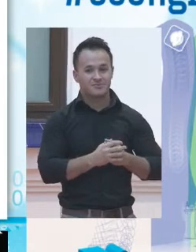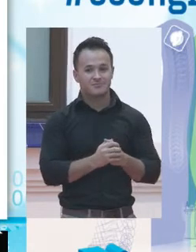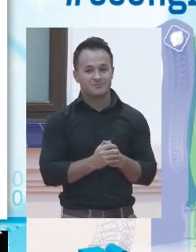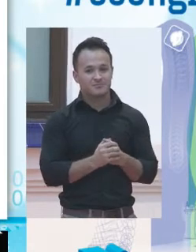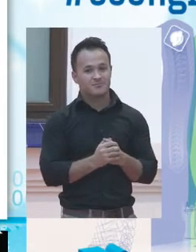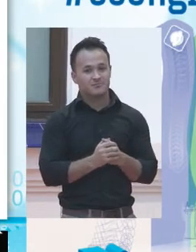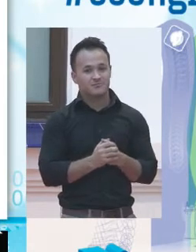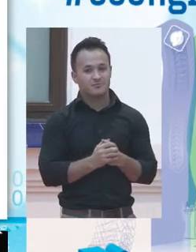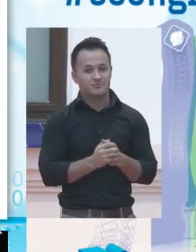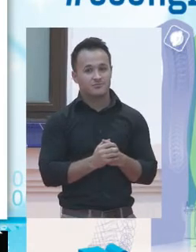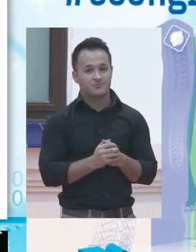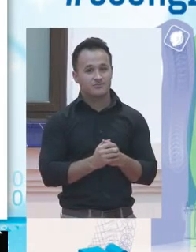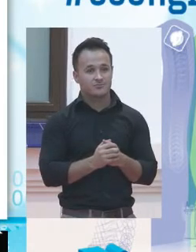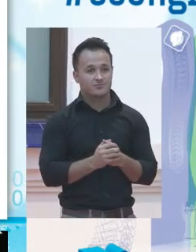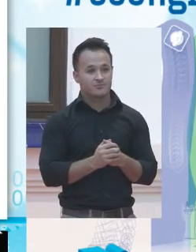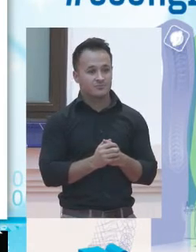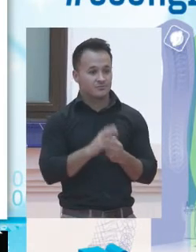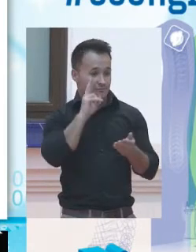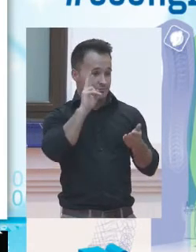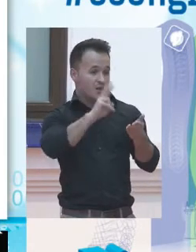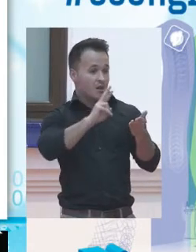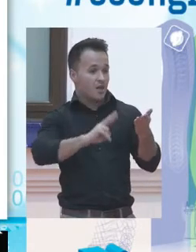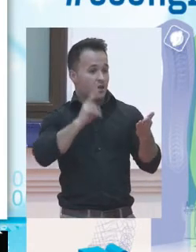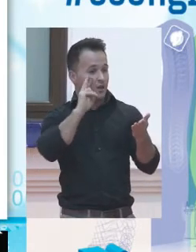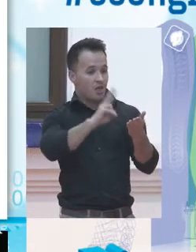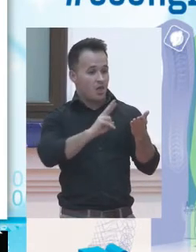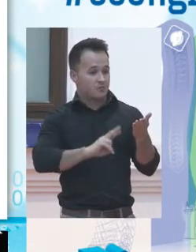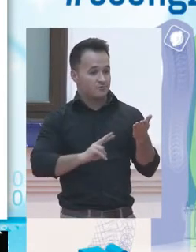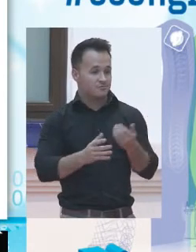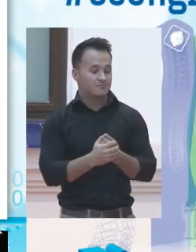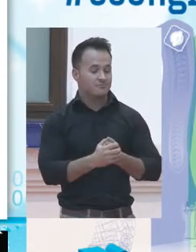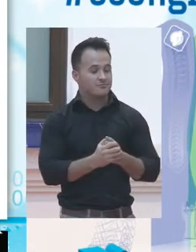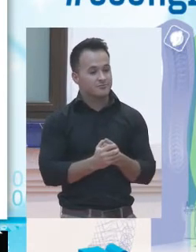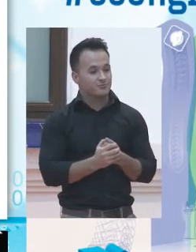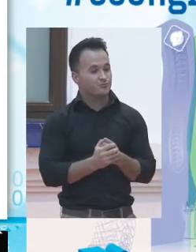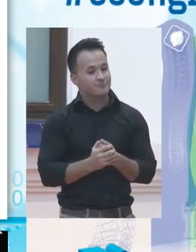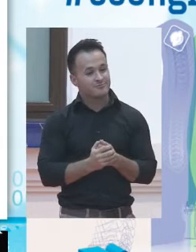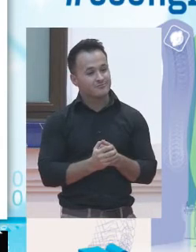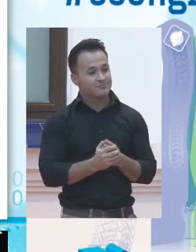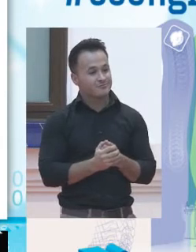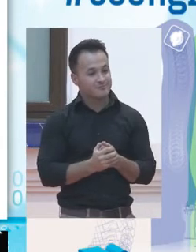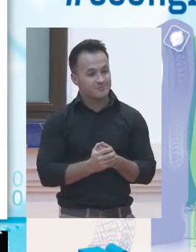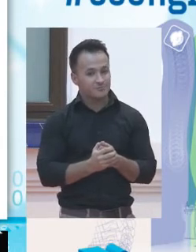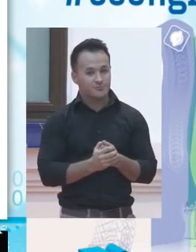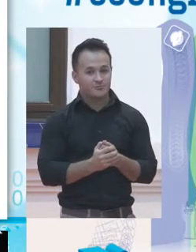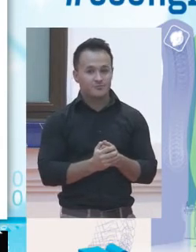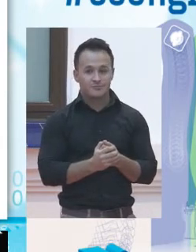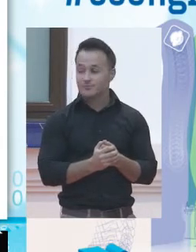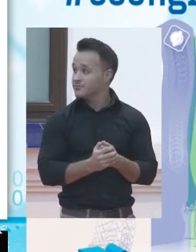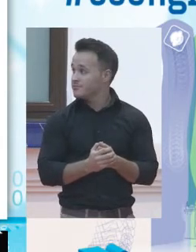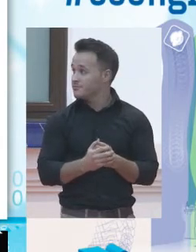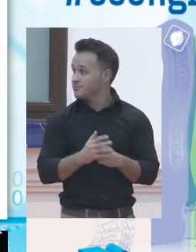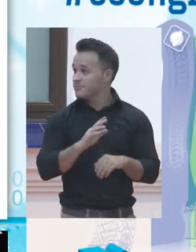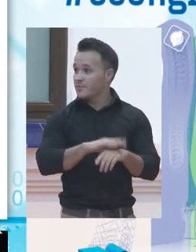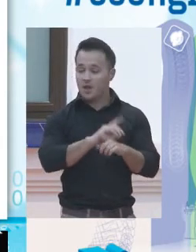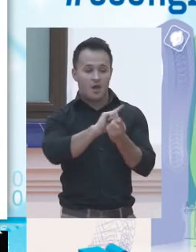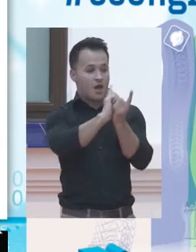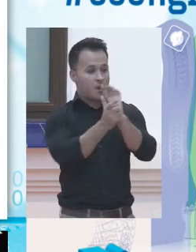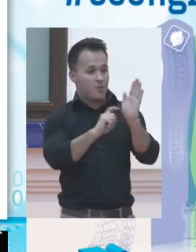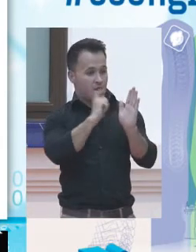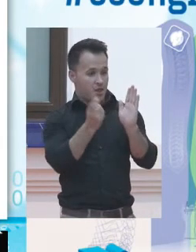industria. Así la gente del sector público pone sus requisitos y se ponen ellos de acuerdo para cambiar su legislación